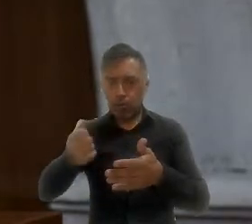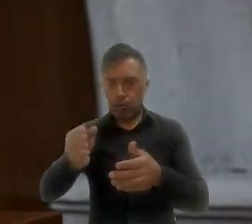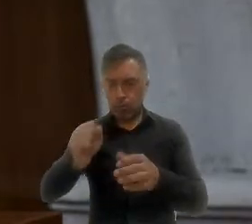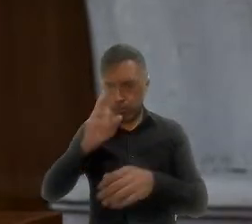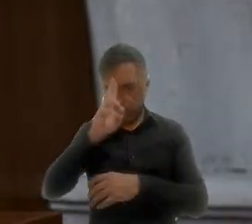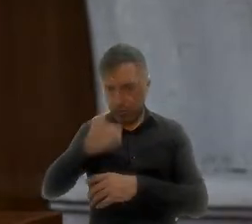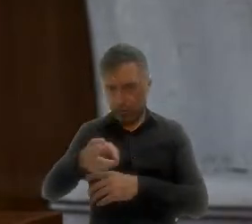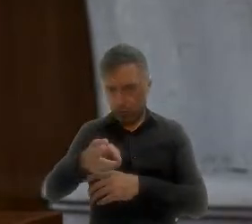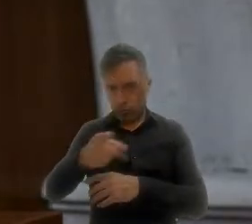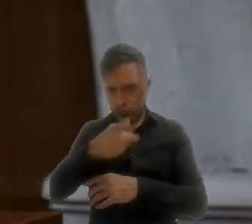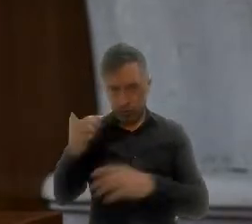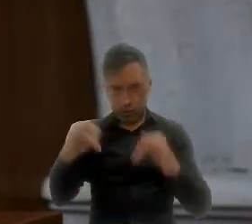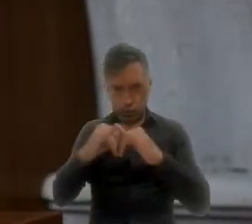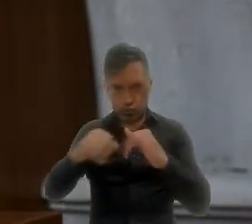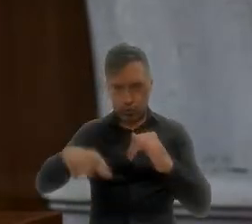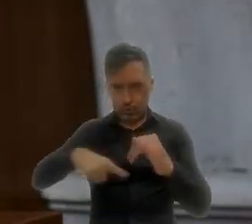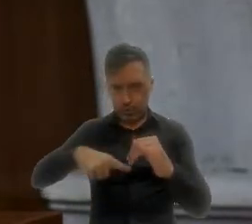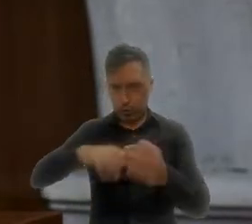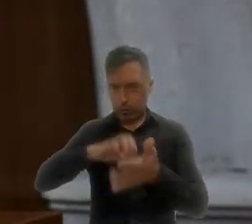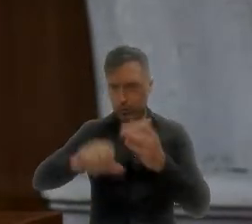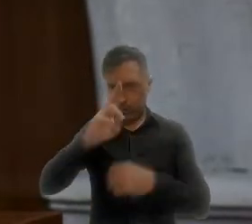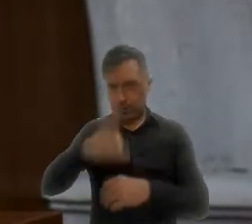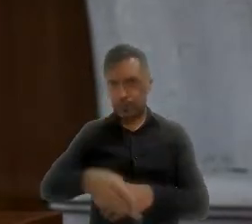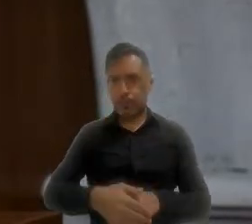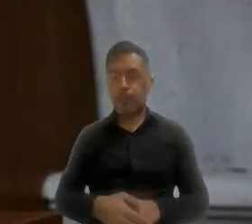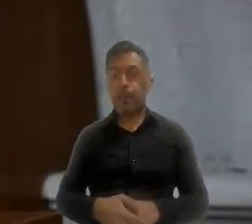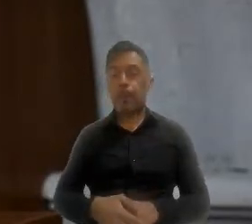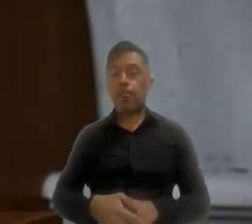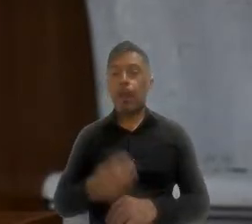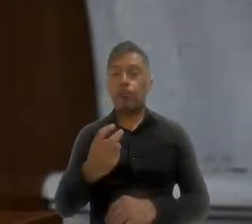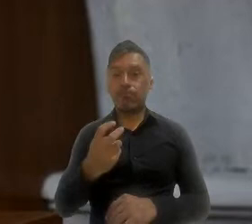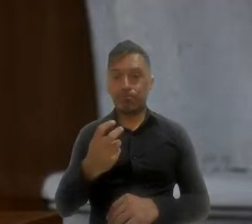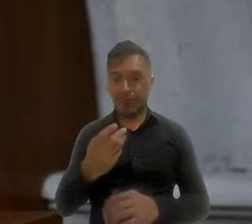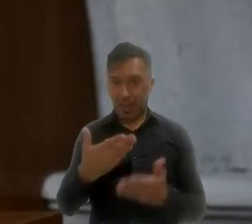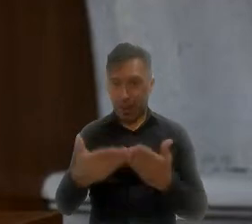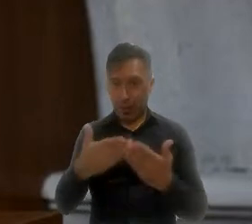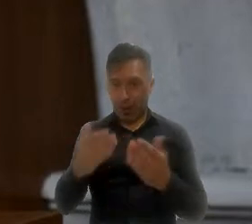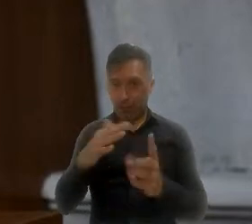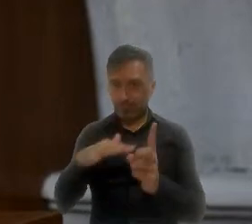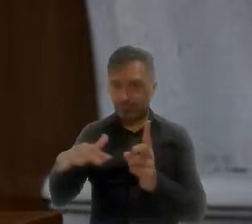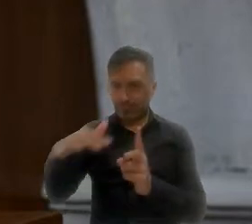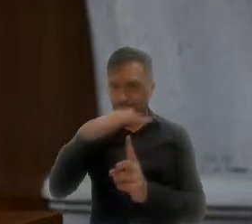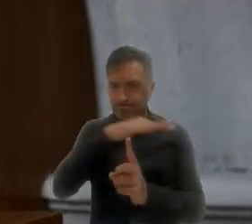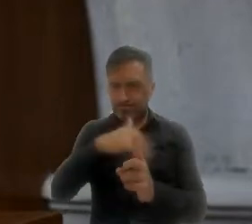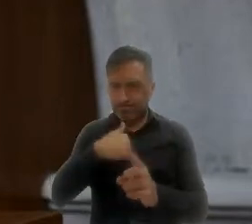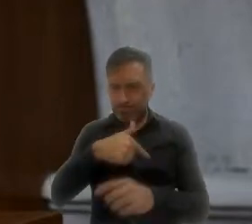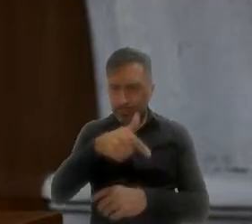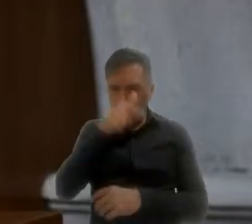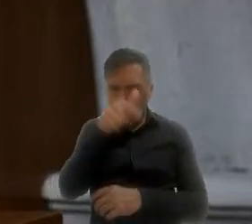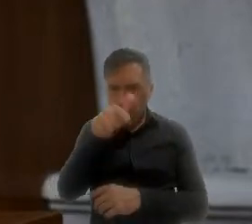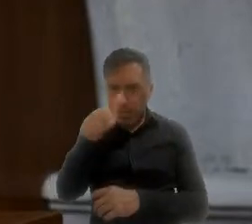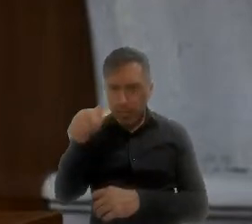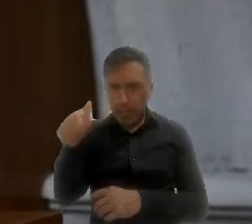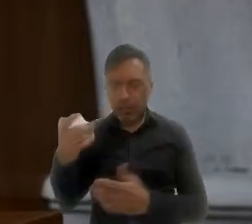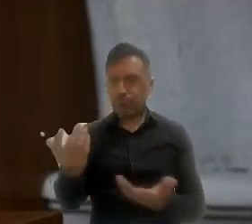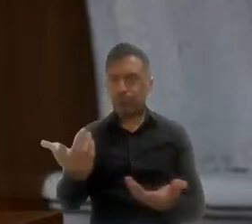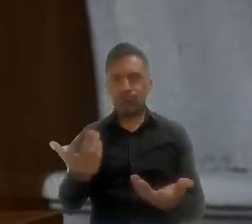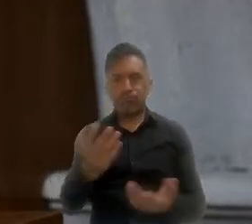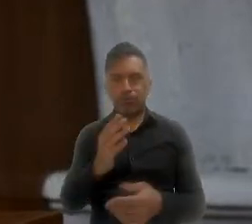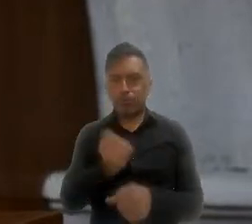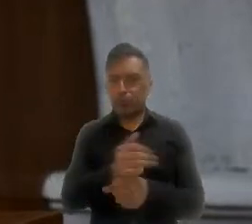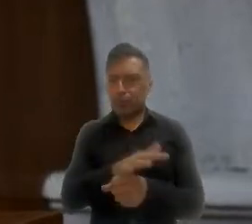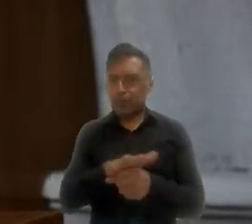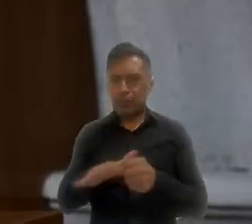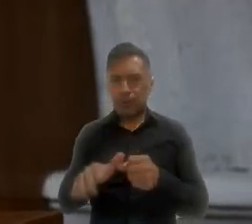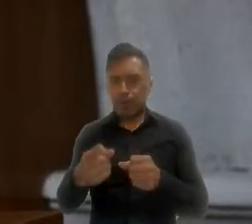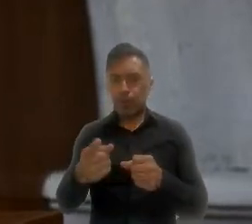En tal contexto, resulta intolerable que aún prevalezcan dilaciones y retrasos en el pago